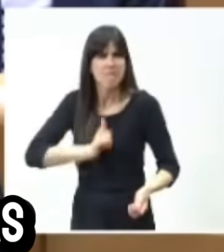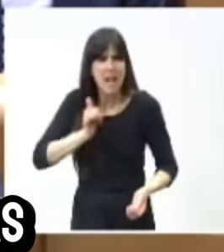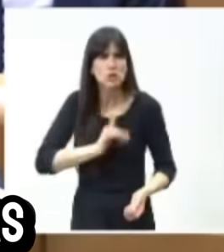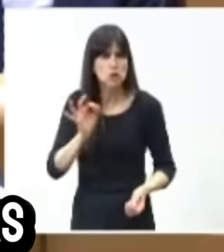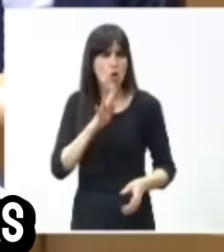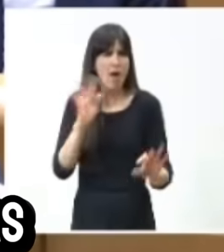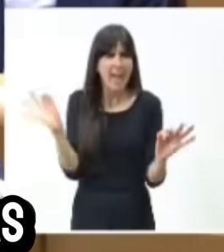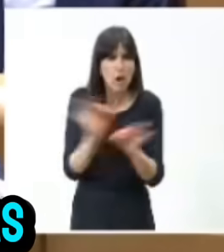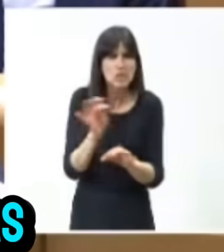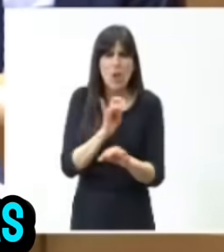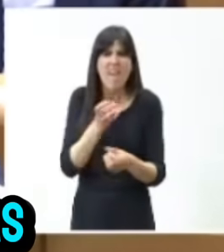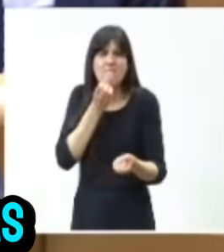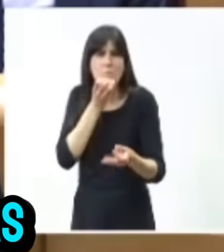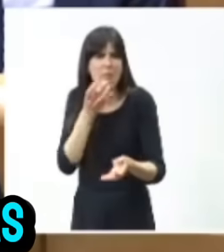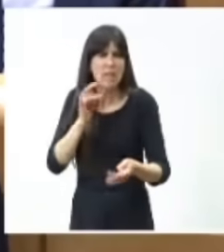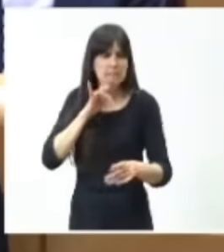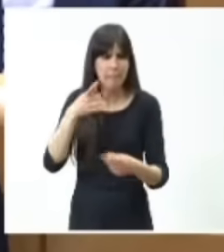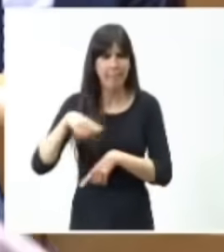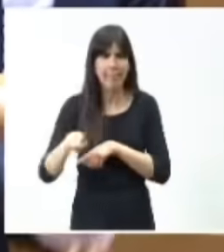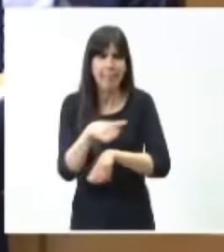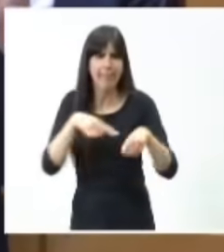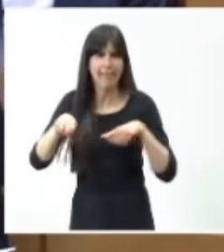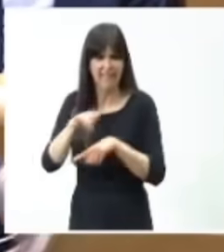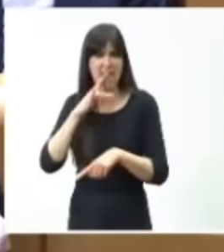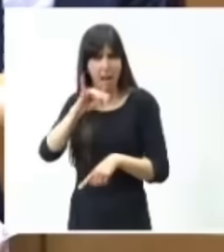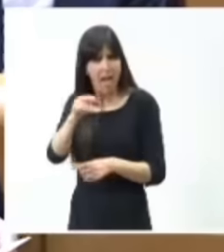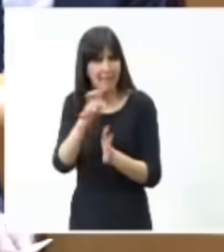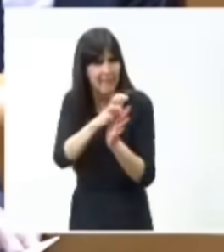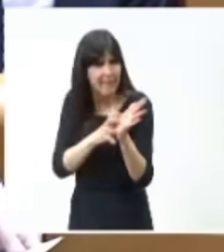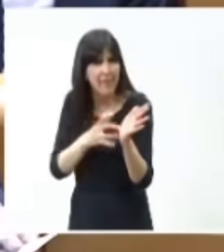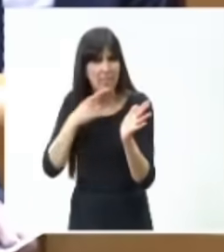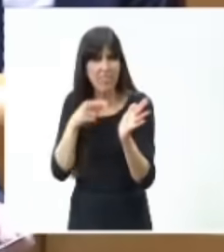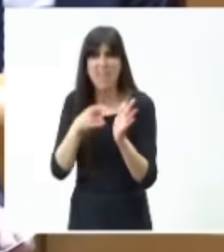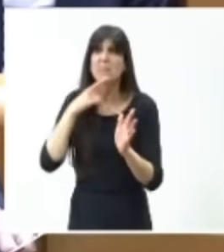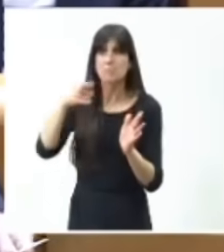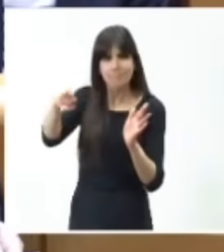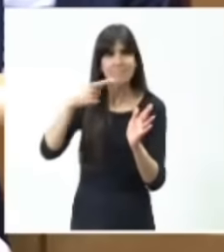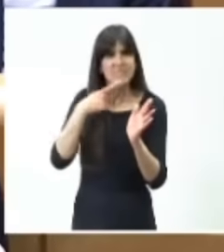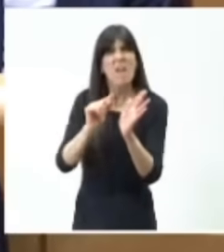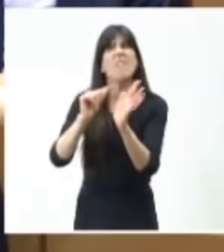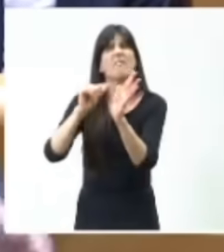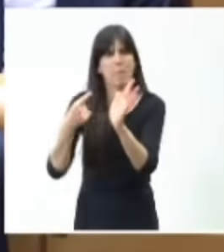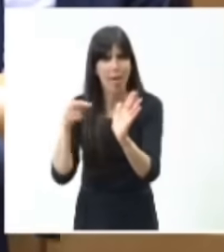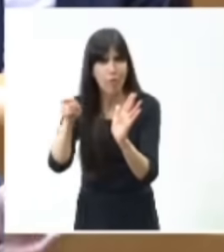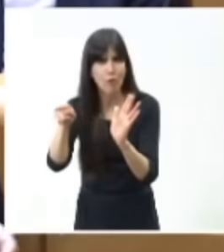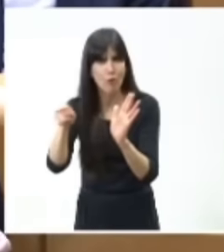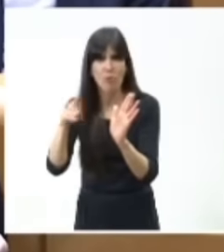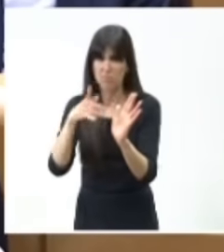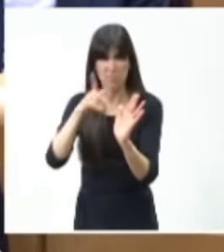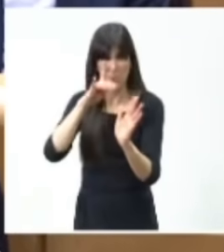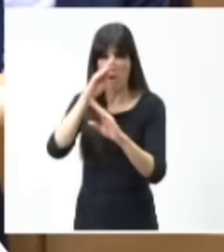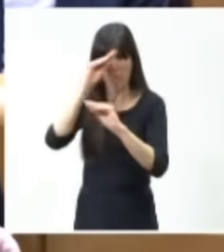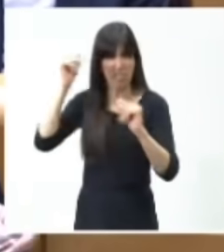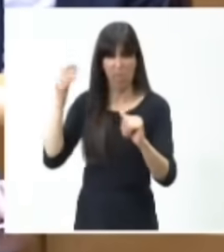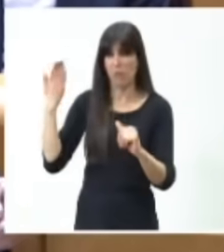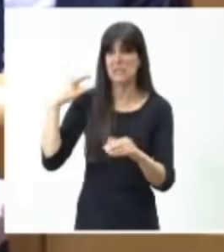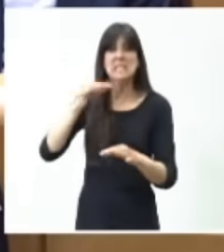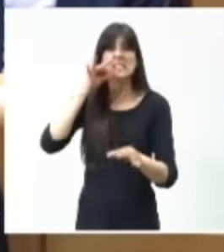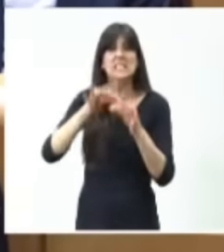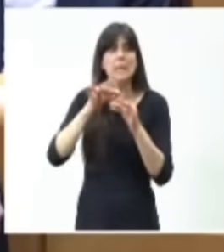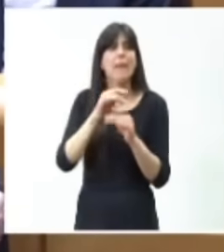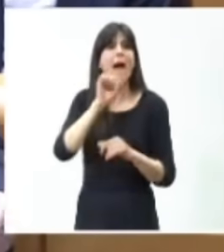informaciones insidiosas y tergiversadas están teniendo. Fíjese, usted ha firmado ese manifiesto, igual ya ni se acuerda, en septiembre del